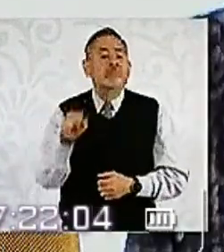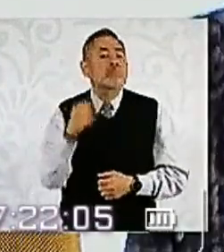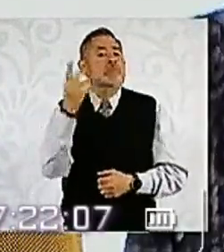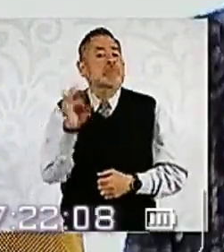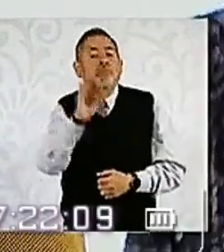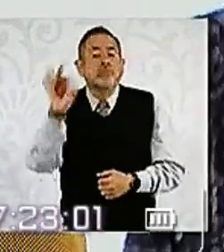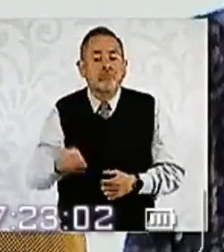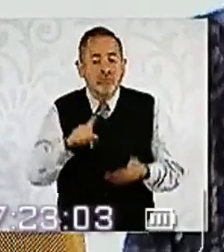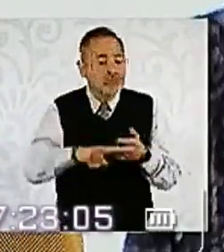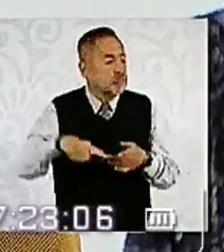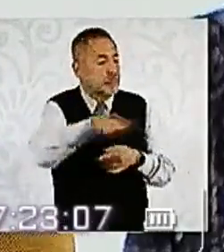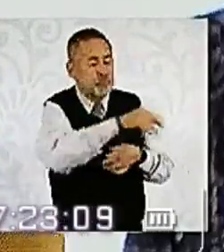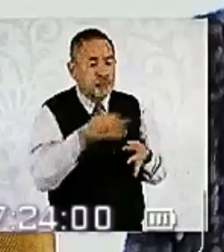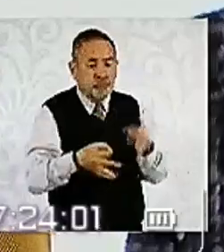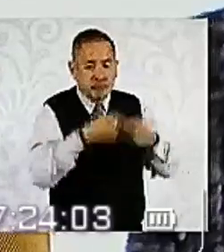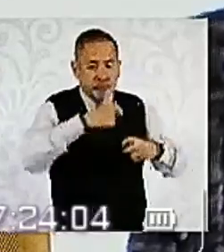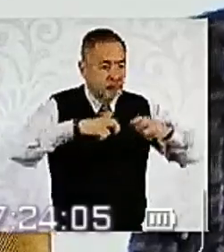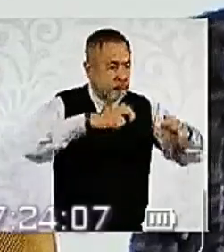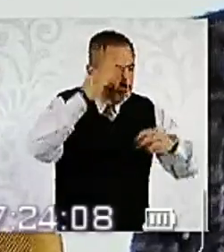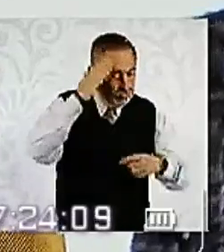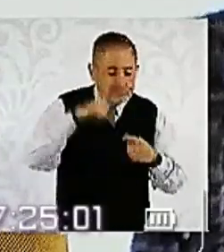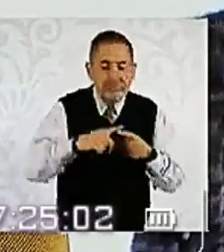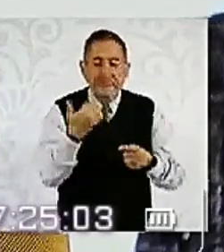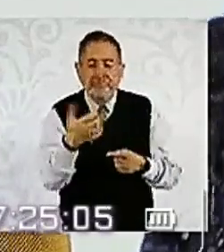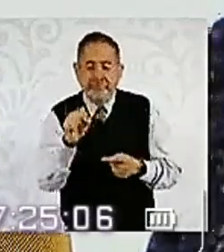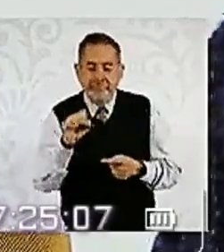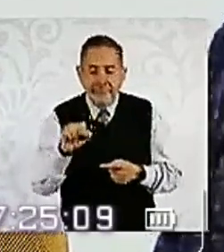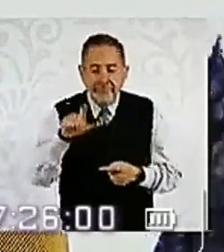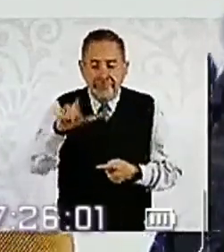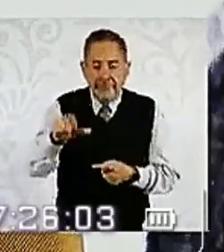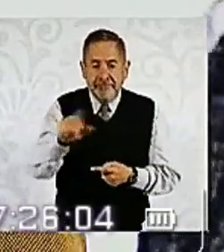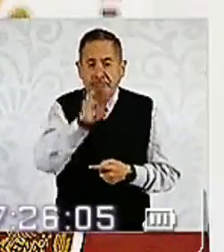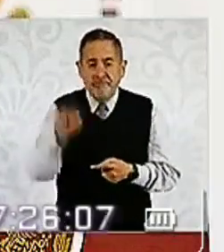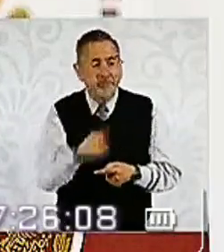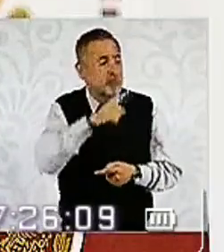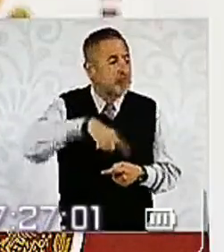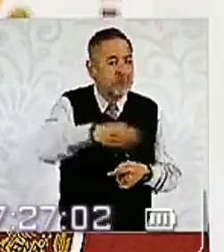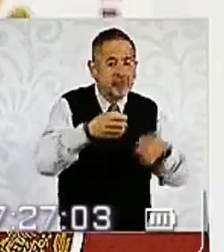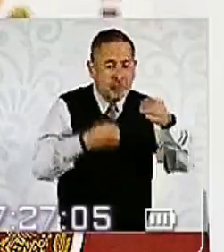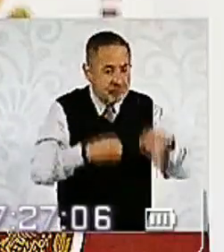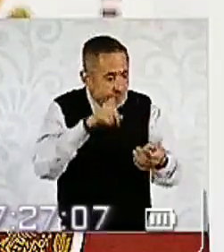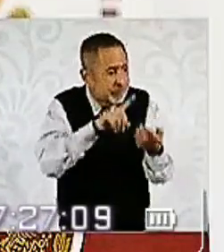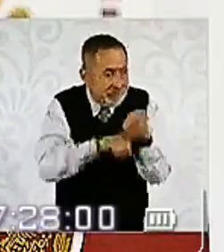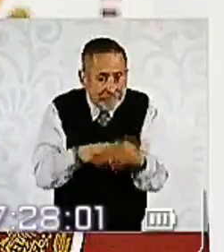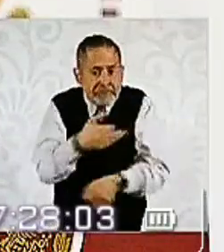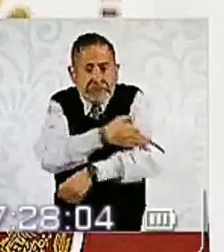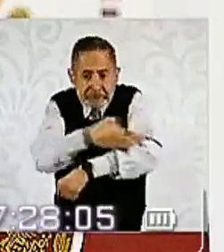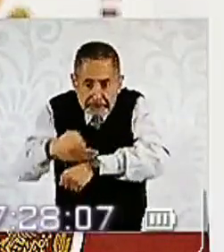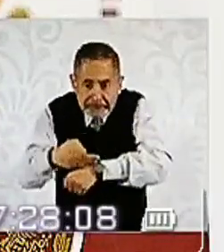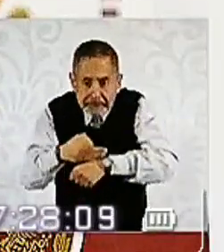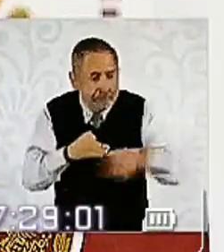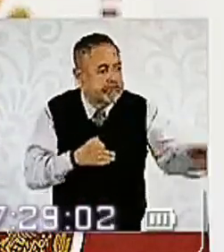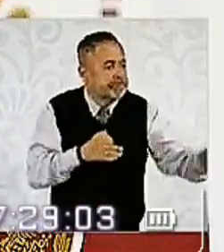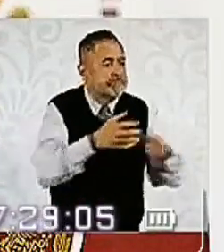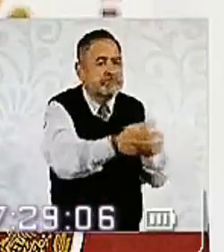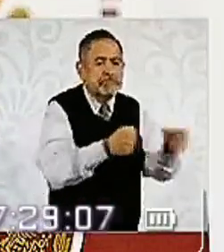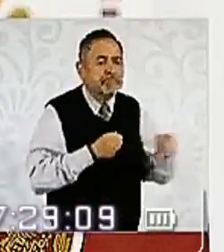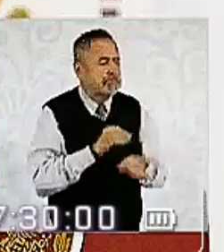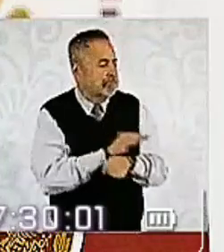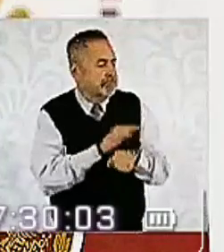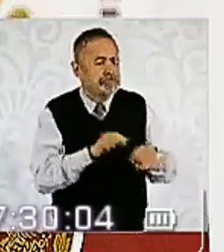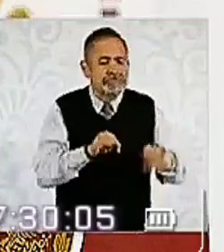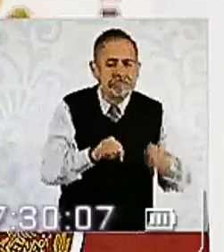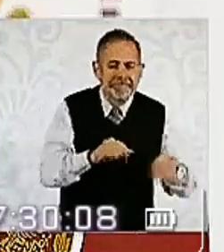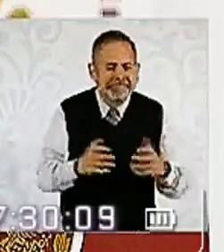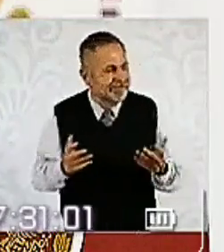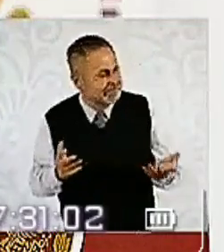85,4% de los magistrados y el 67% de los jueces tienen familiares en el Poder Judicial.